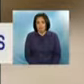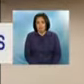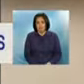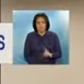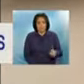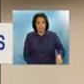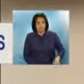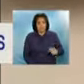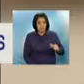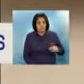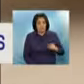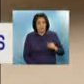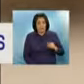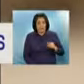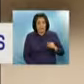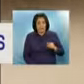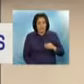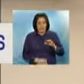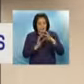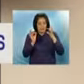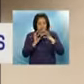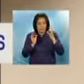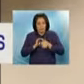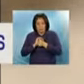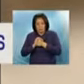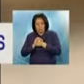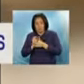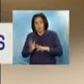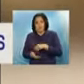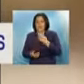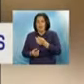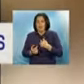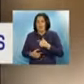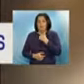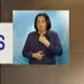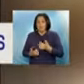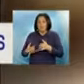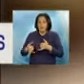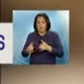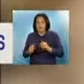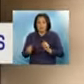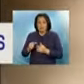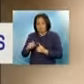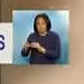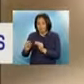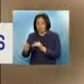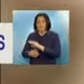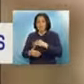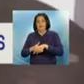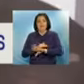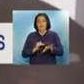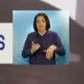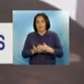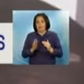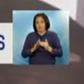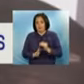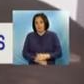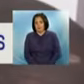Minino y Tortu, la tortuga, juegan a los encantados por toda la casa.